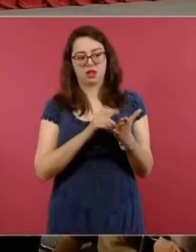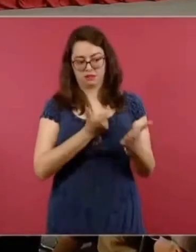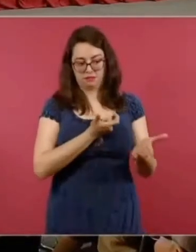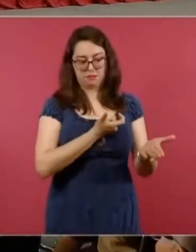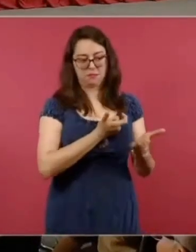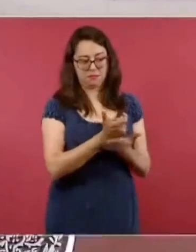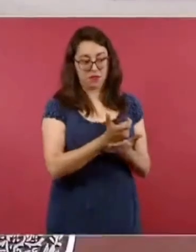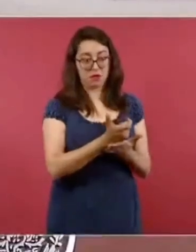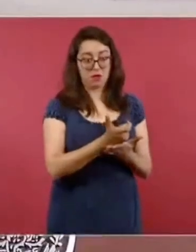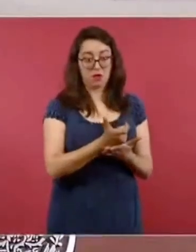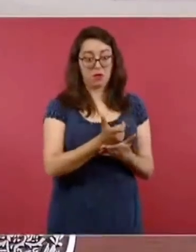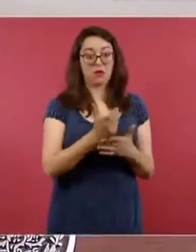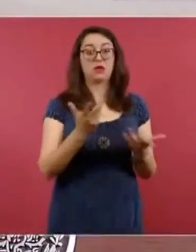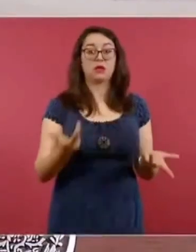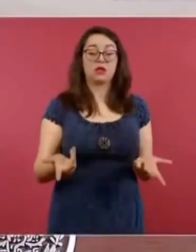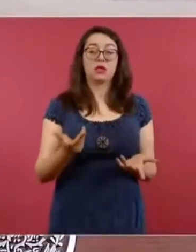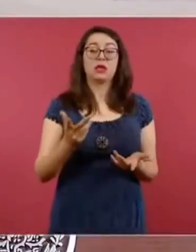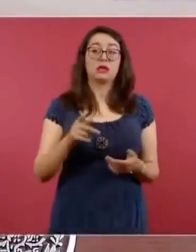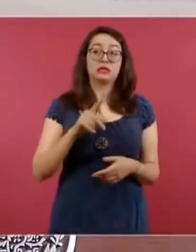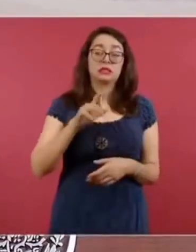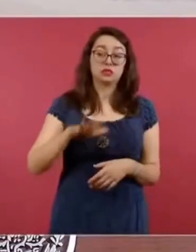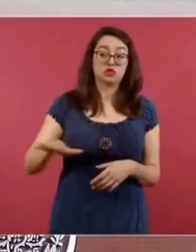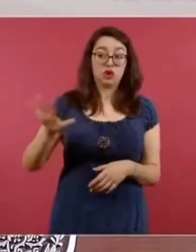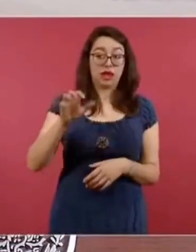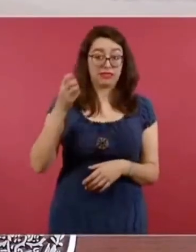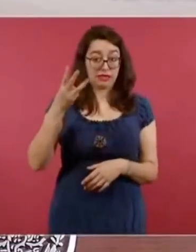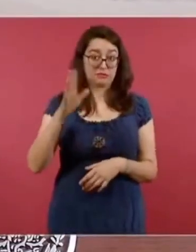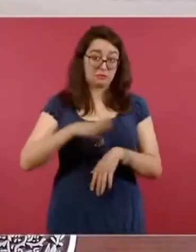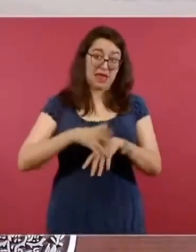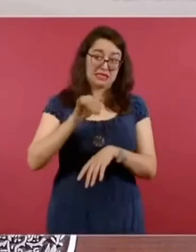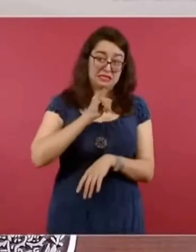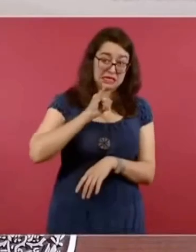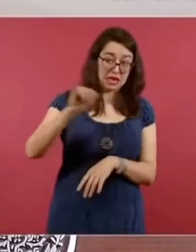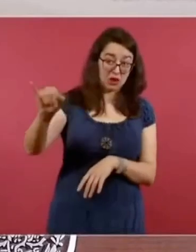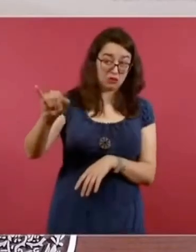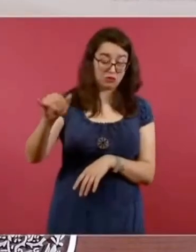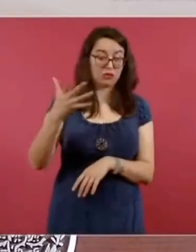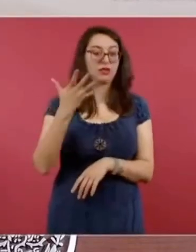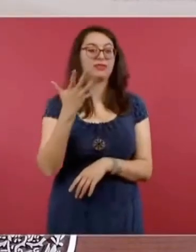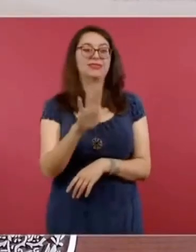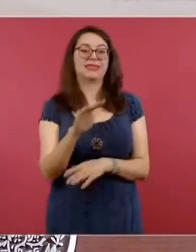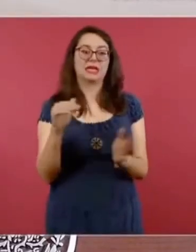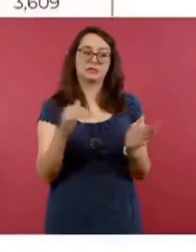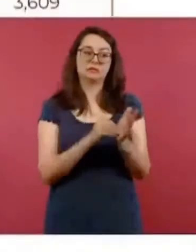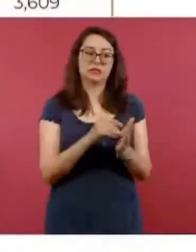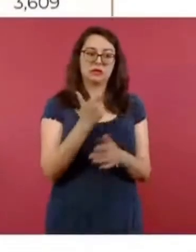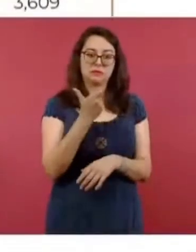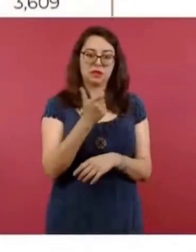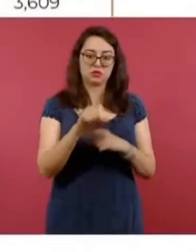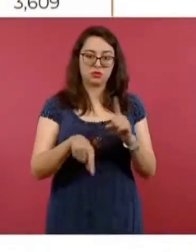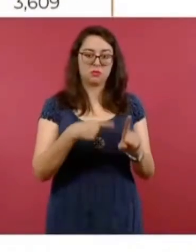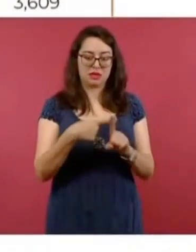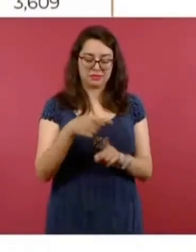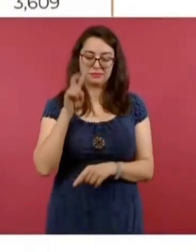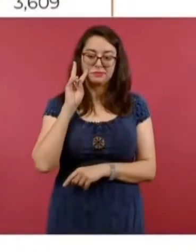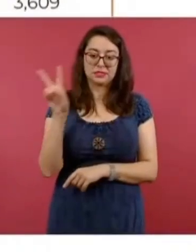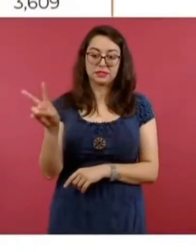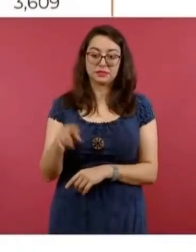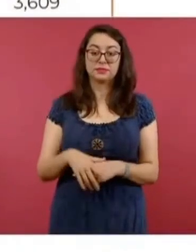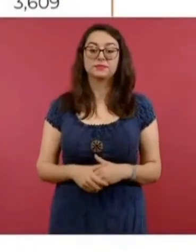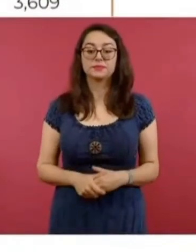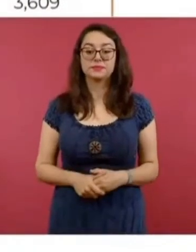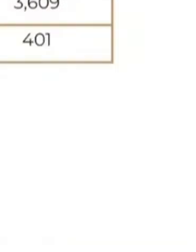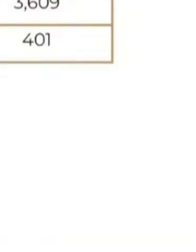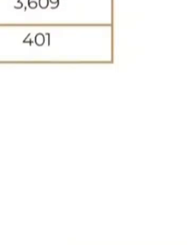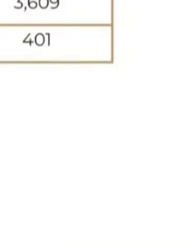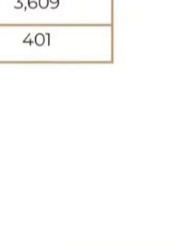están en la zona 3, es un bono de 10,000 pesos, también para equipararlo a lo que está ahí establecido.